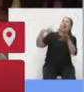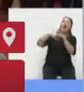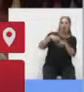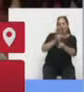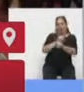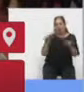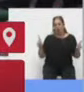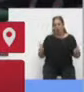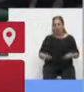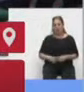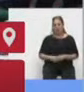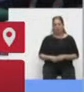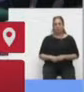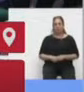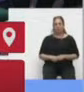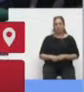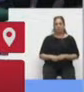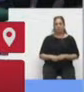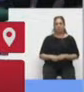el BID.